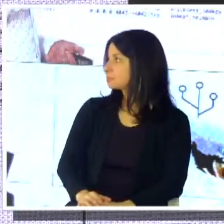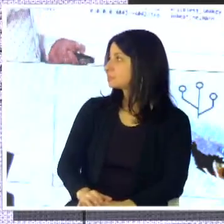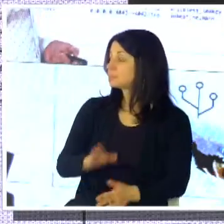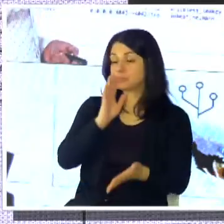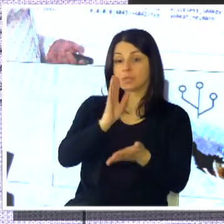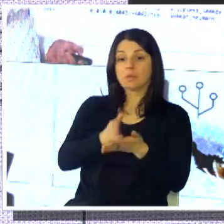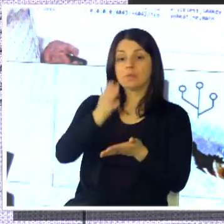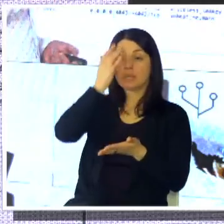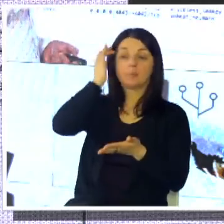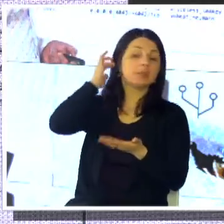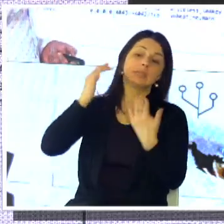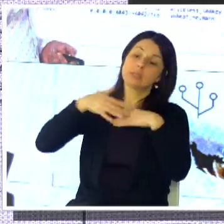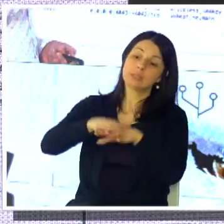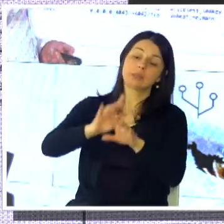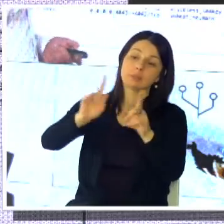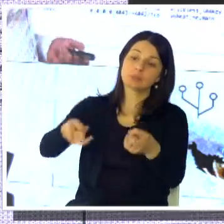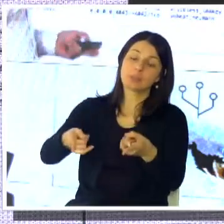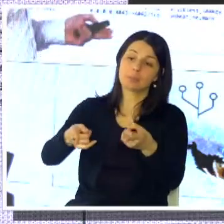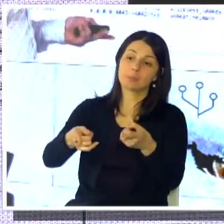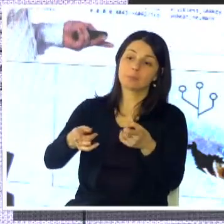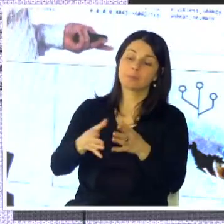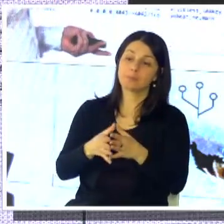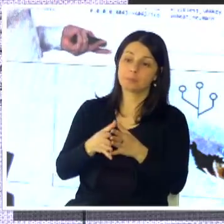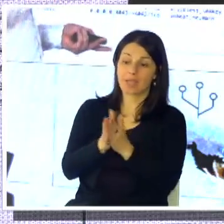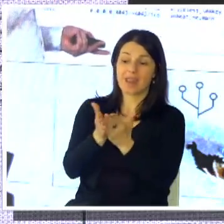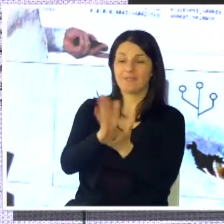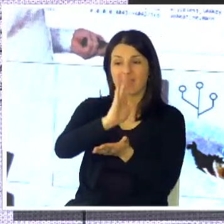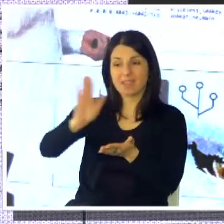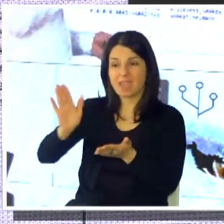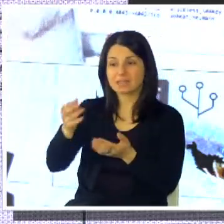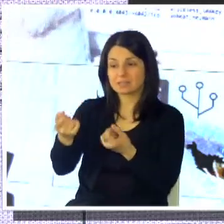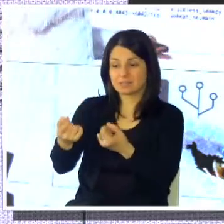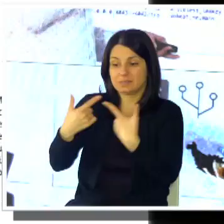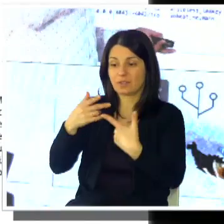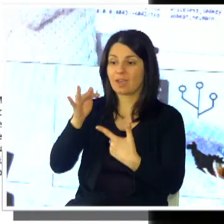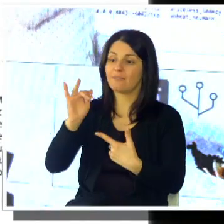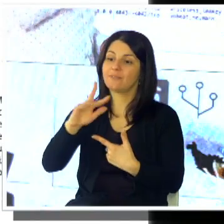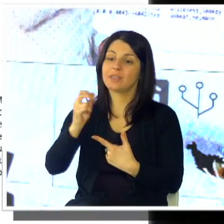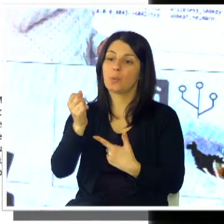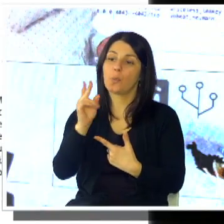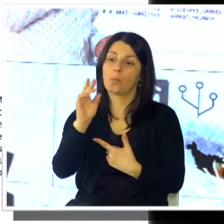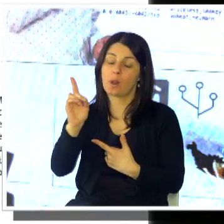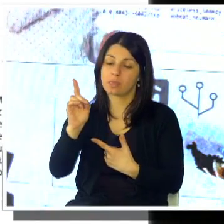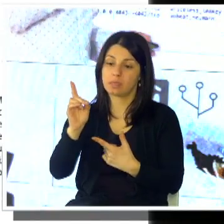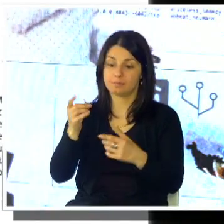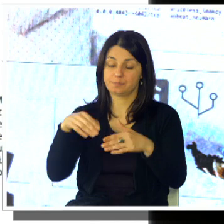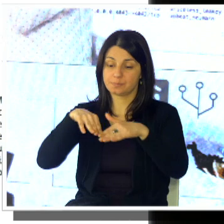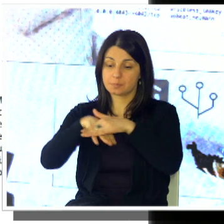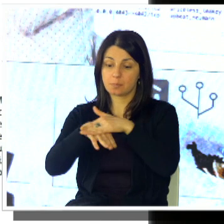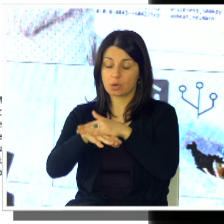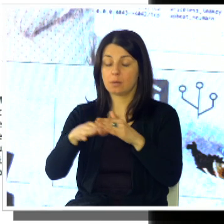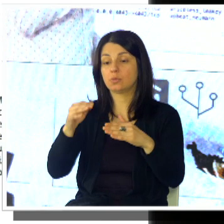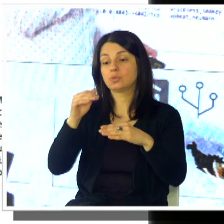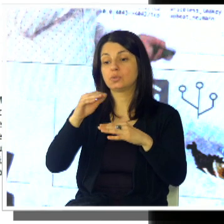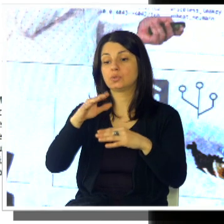Finalmente, bueno, integramos, como les decía al final, integramos las librerías que nos provee Figuar, los ponemos en un